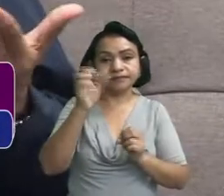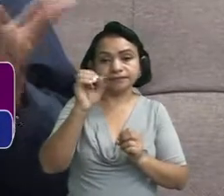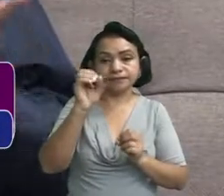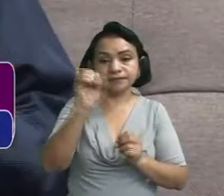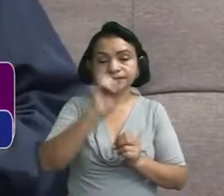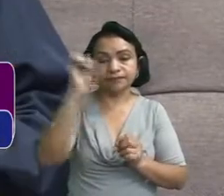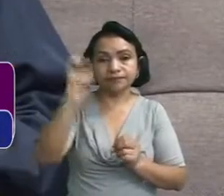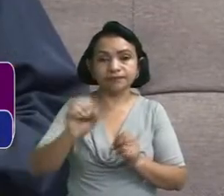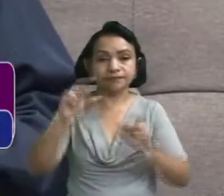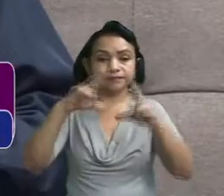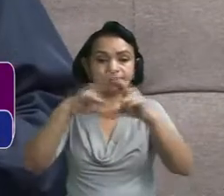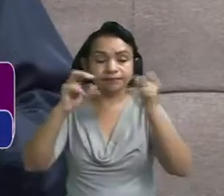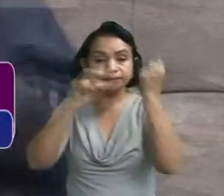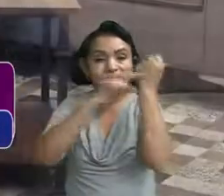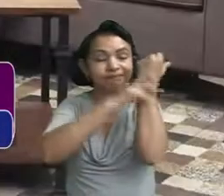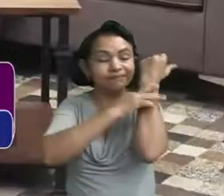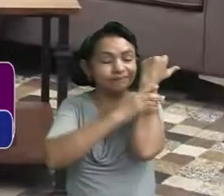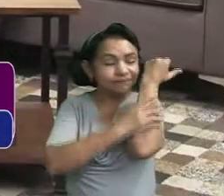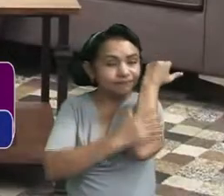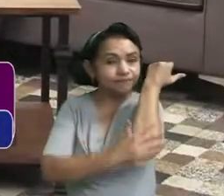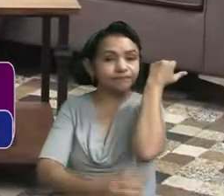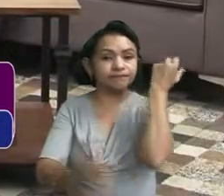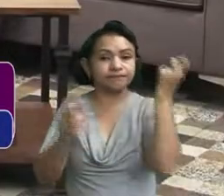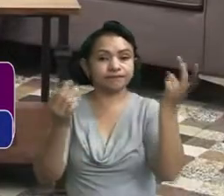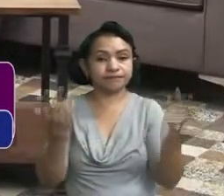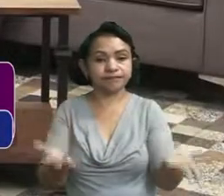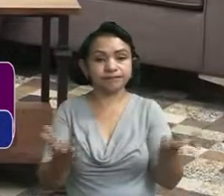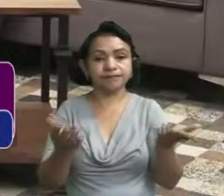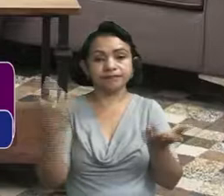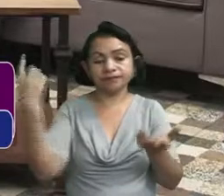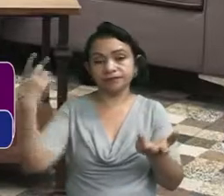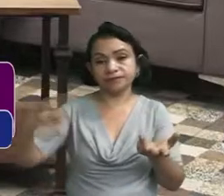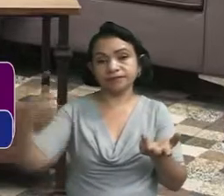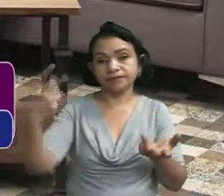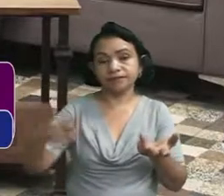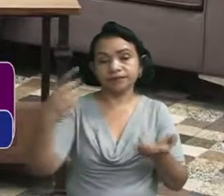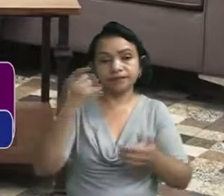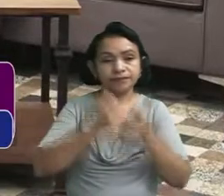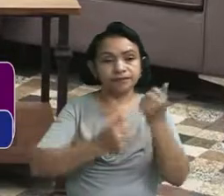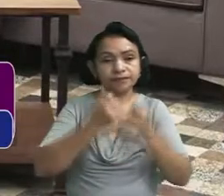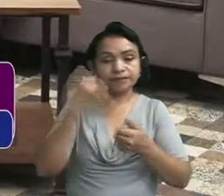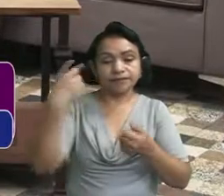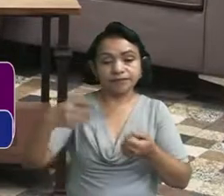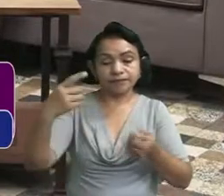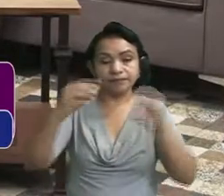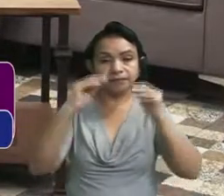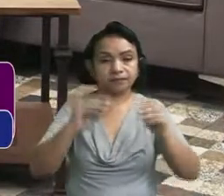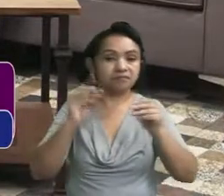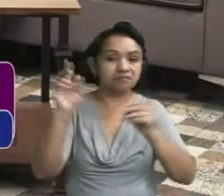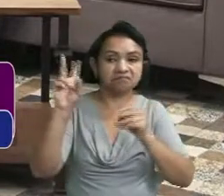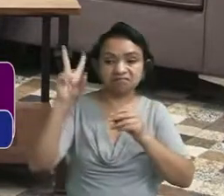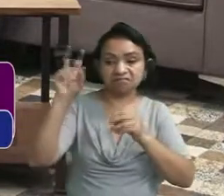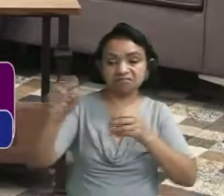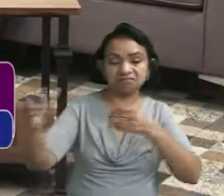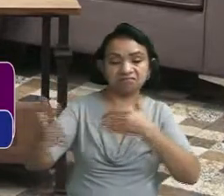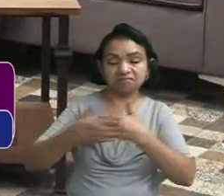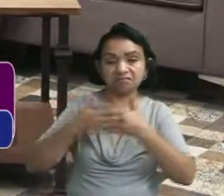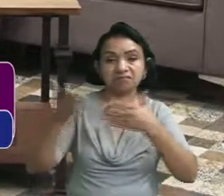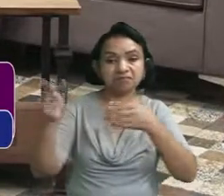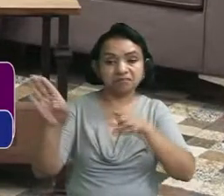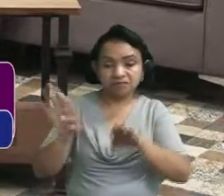la población nicaragüense en pobreza. Afectado muchos de sus derechos fundamentales, sobre todo el derecho a la educación, a la salud,